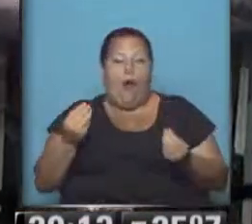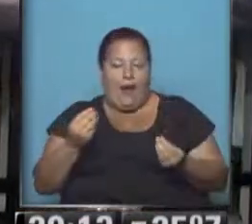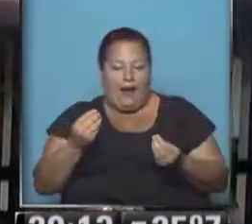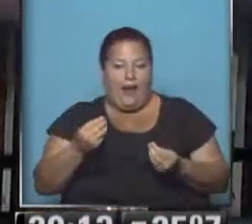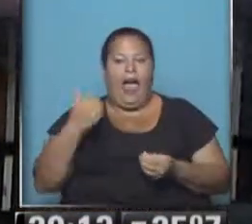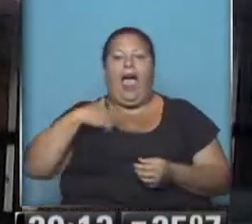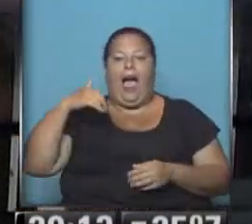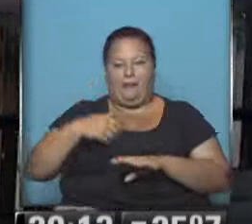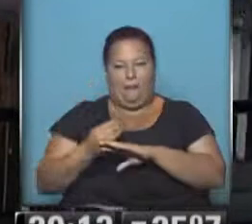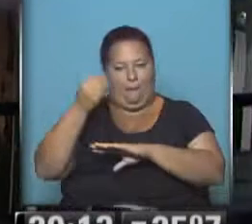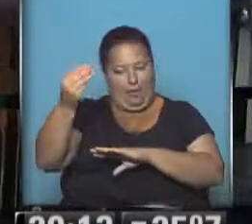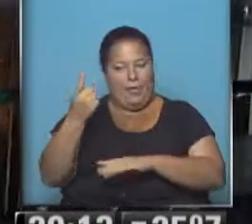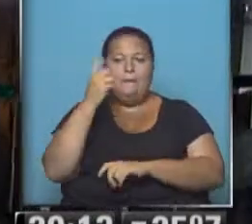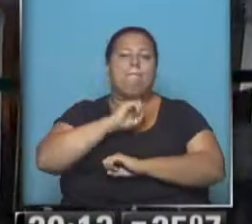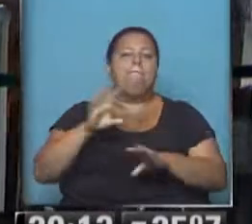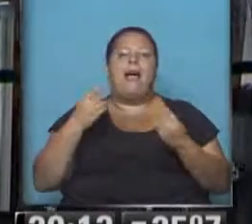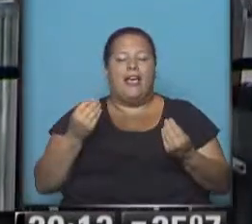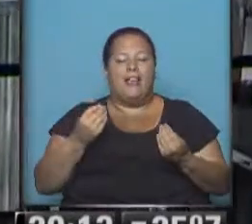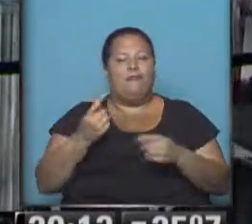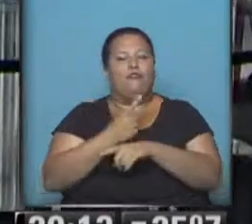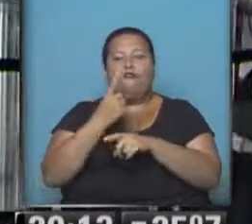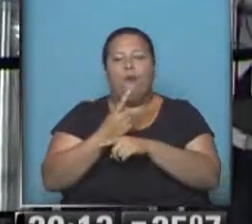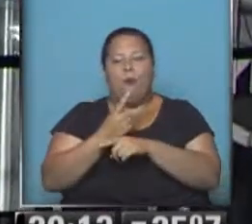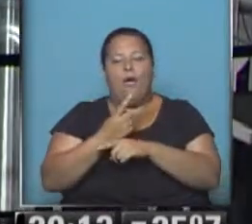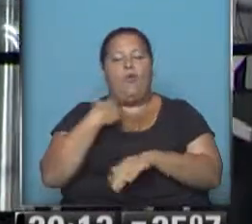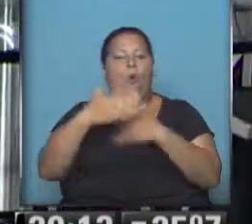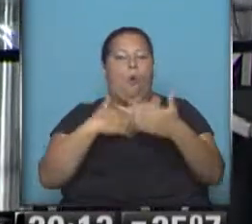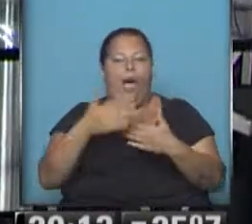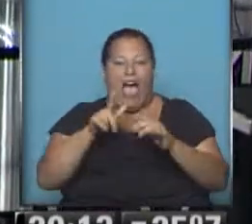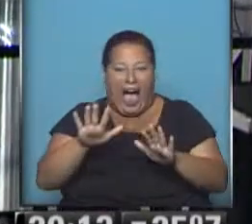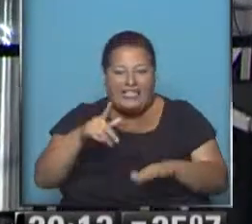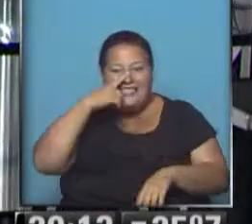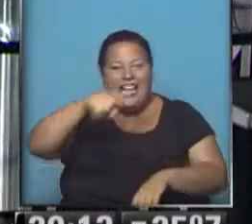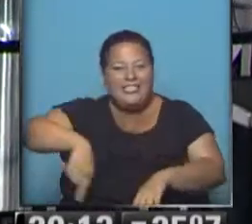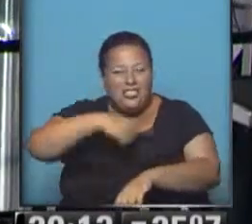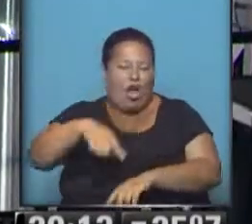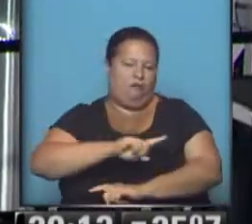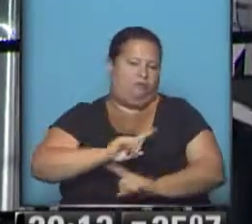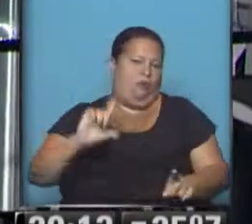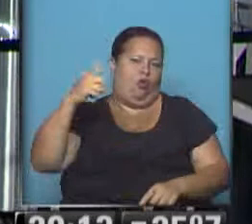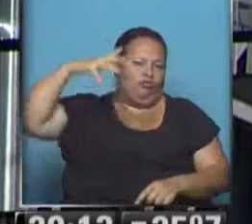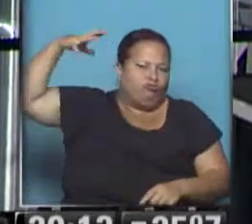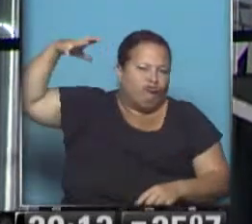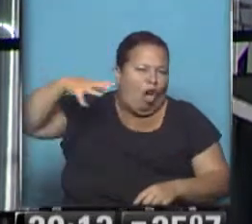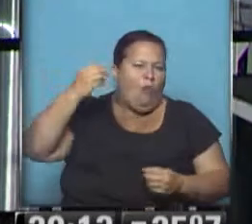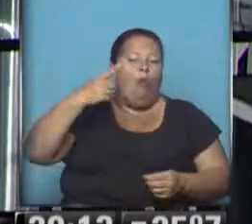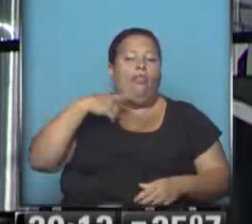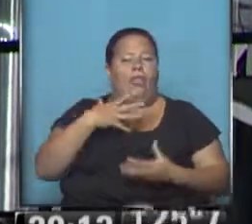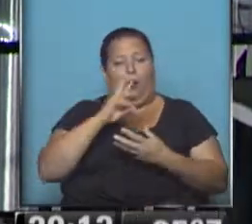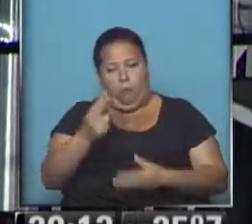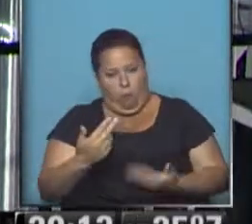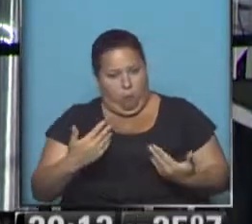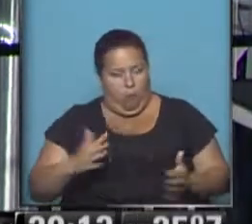que Argentina clasificó y la mala es que no pueden someter a un jugador a 7 horas abajo del sol porque un día se va a quedar seco